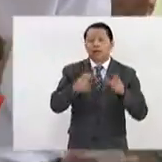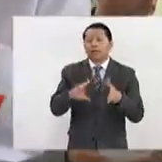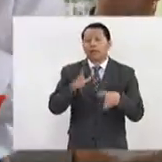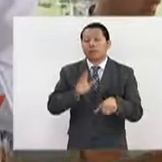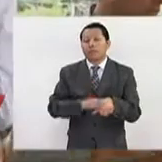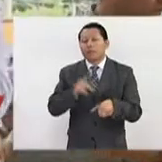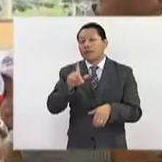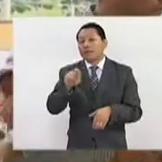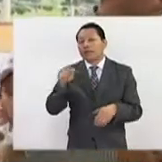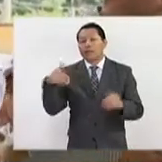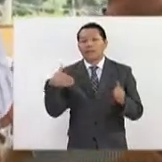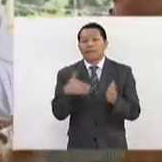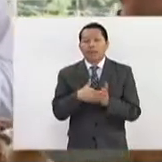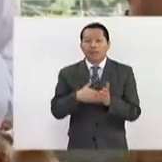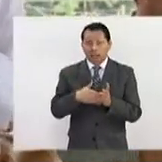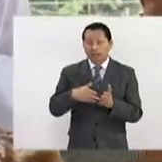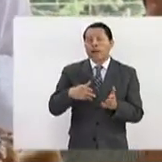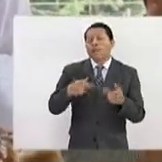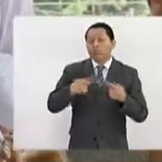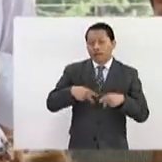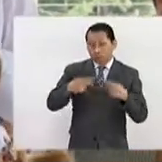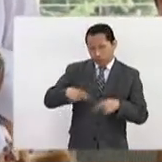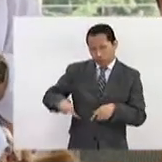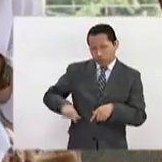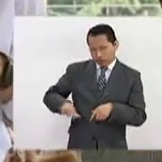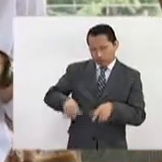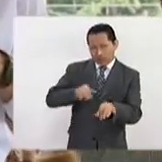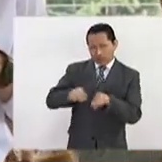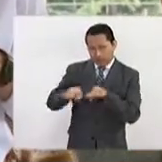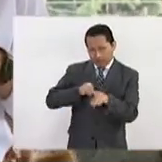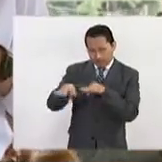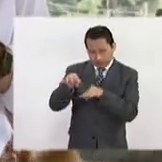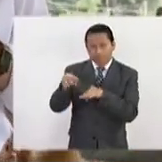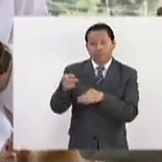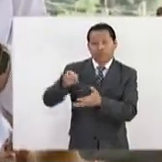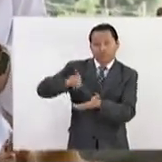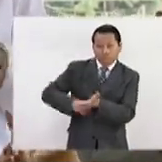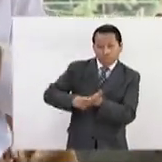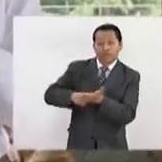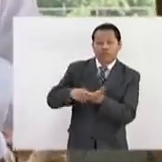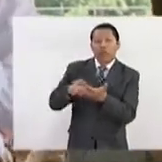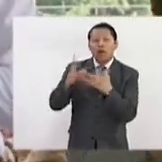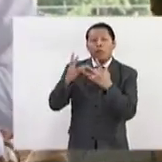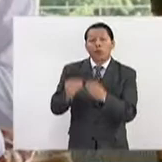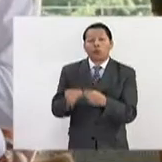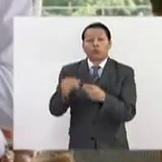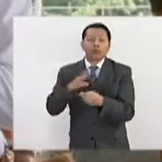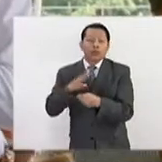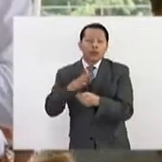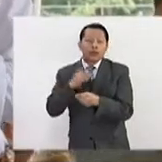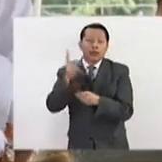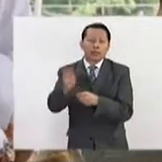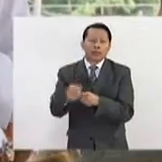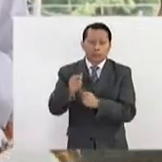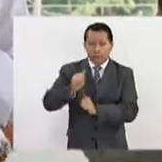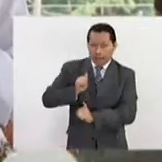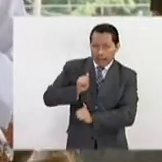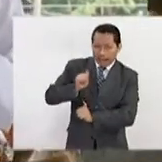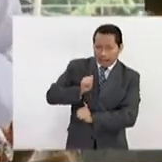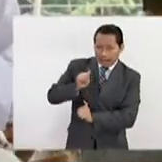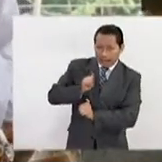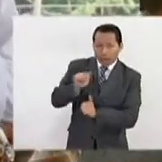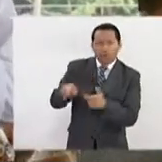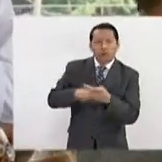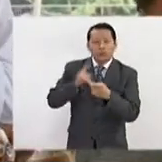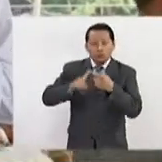de 20.000 servidores públicos. Dentro de ellos, muchos miembros del Ejército y